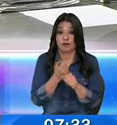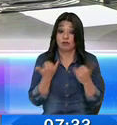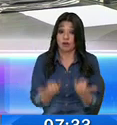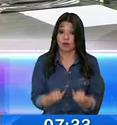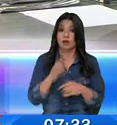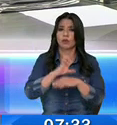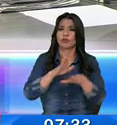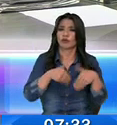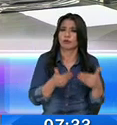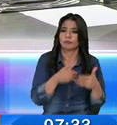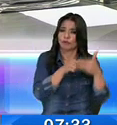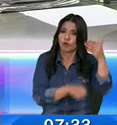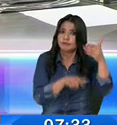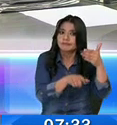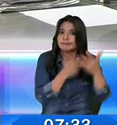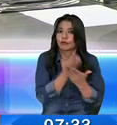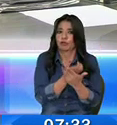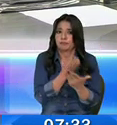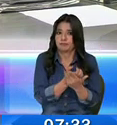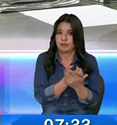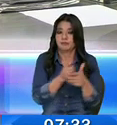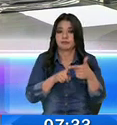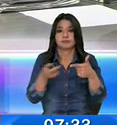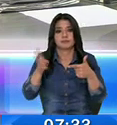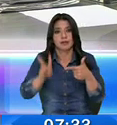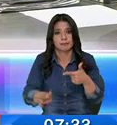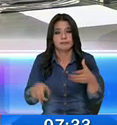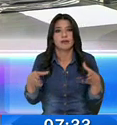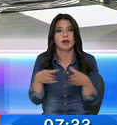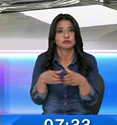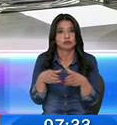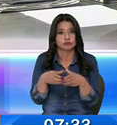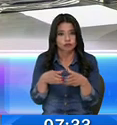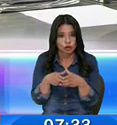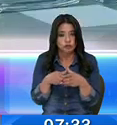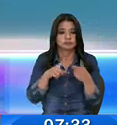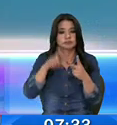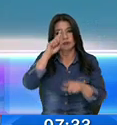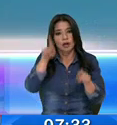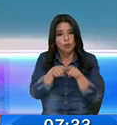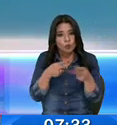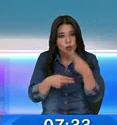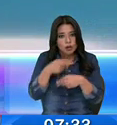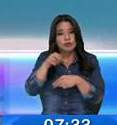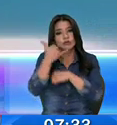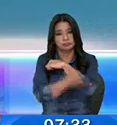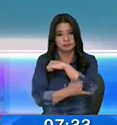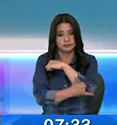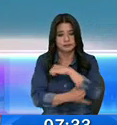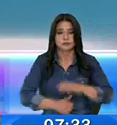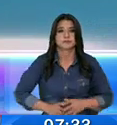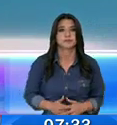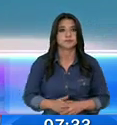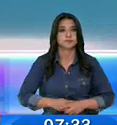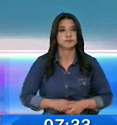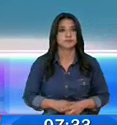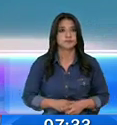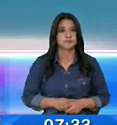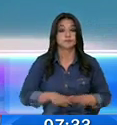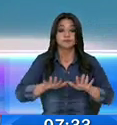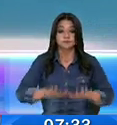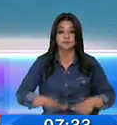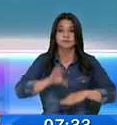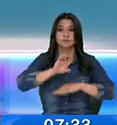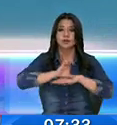mirando también los temas de asociación de acuerdos comerciales con otros países aquí en el